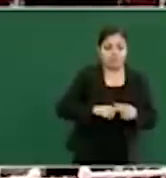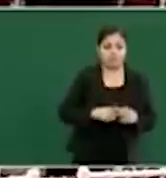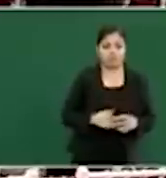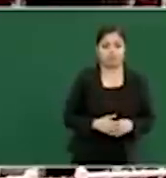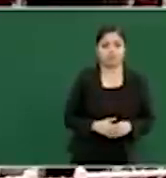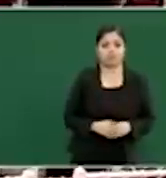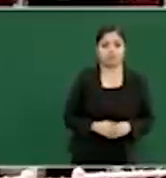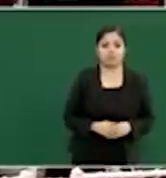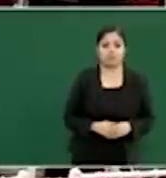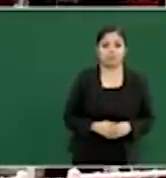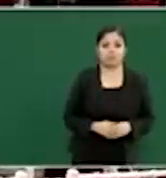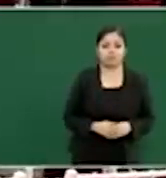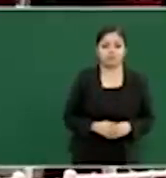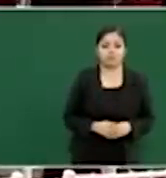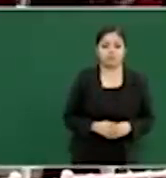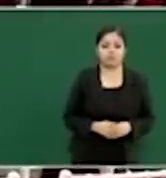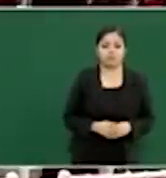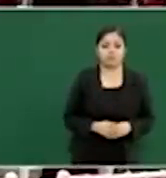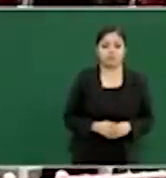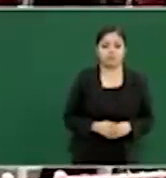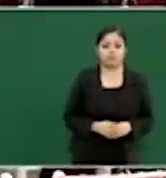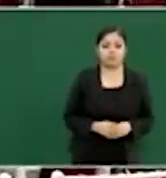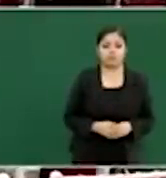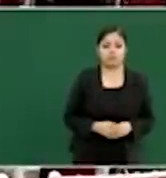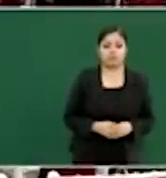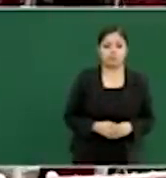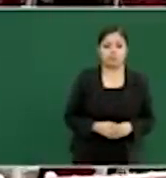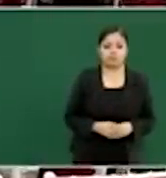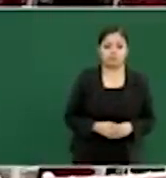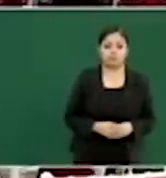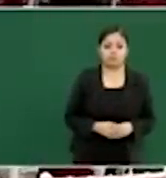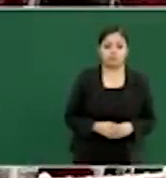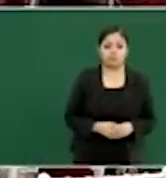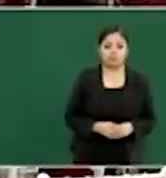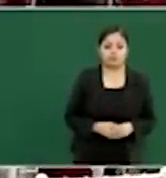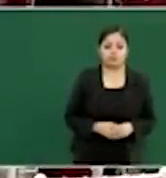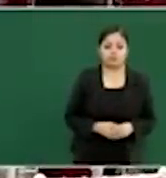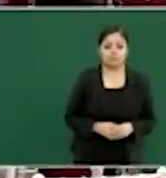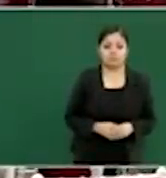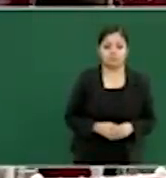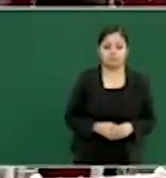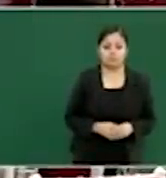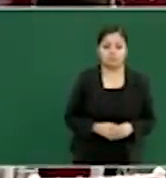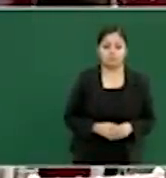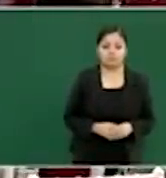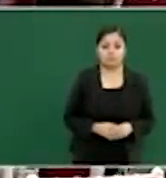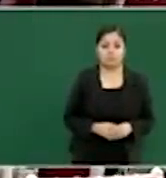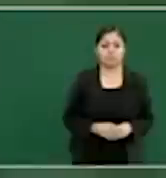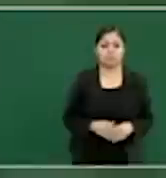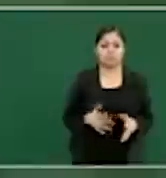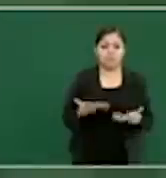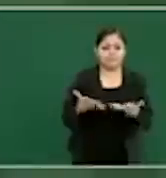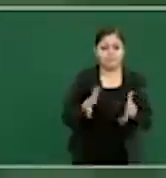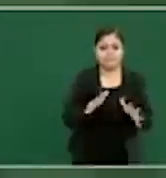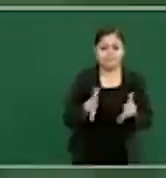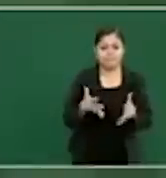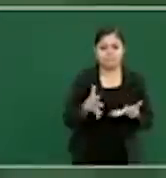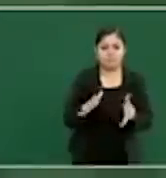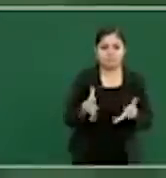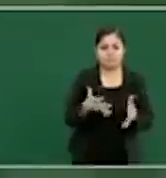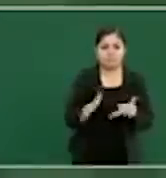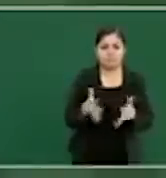entonces el dato absoluto? ¿Son 8,000 millones más? ¿Cuánto era la expectativa? Estamos 1%, o sea,